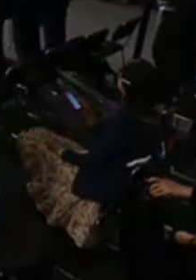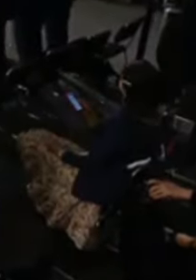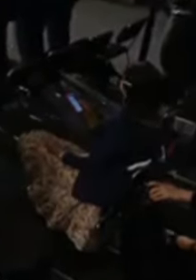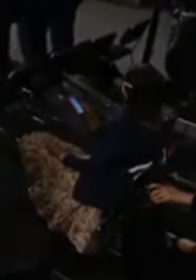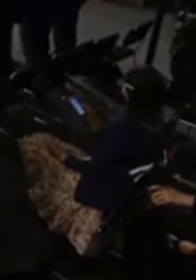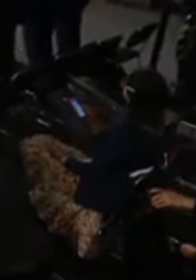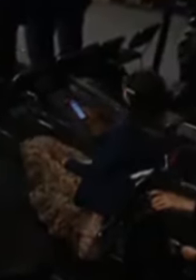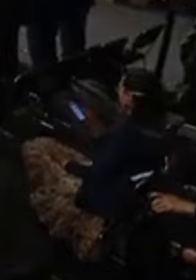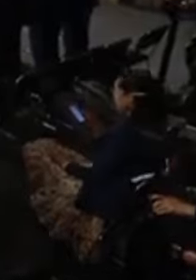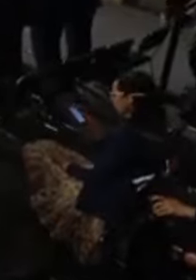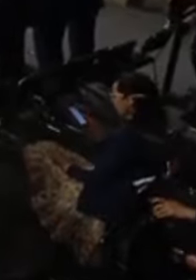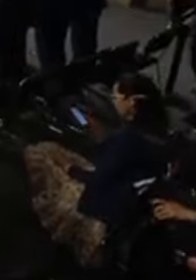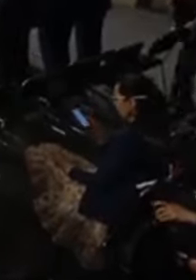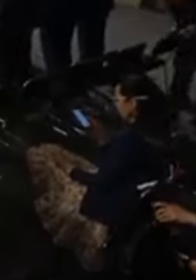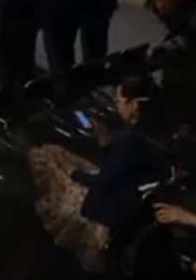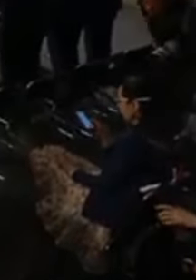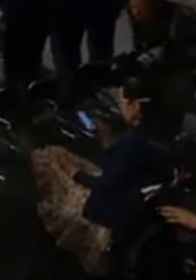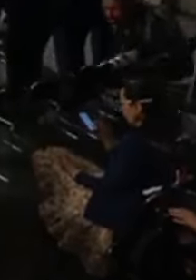Nos da muchísimo gusto